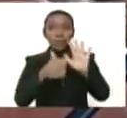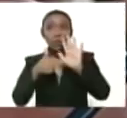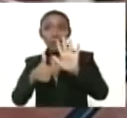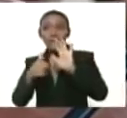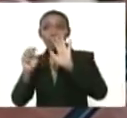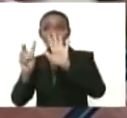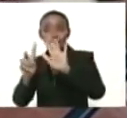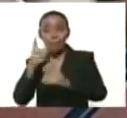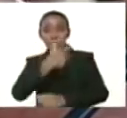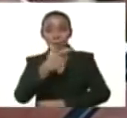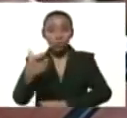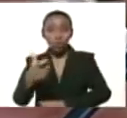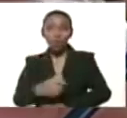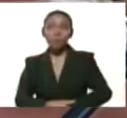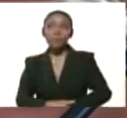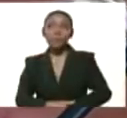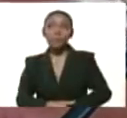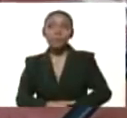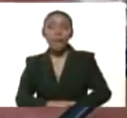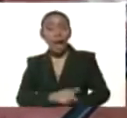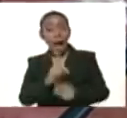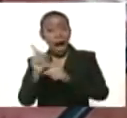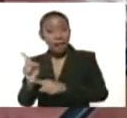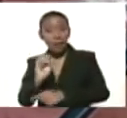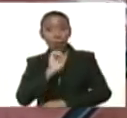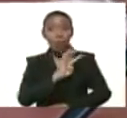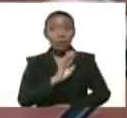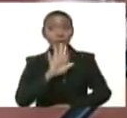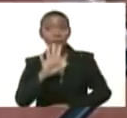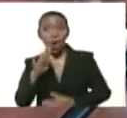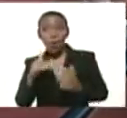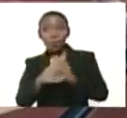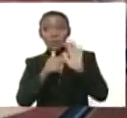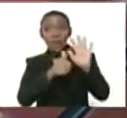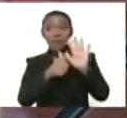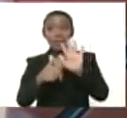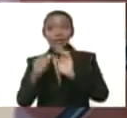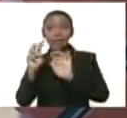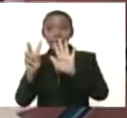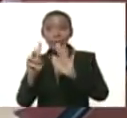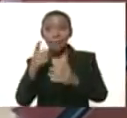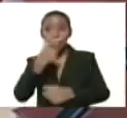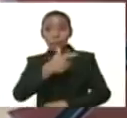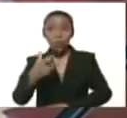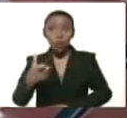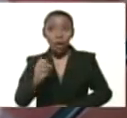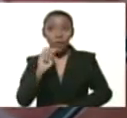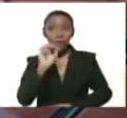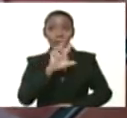45.667 personas. De esas 45.667 personas,